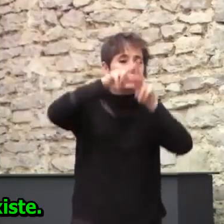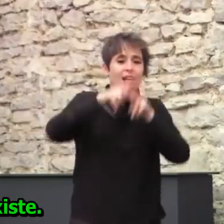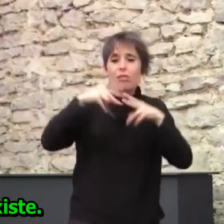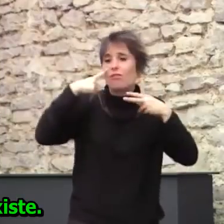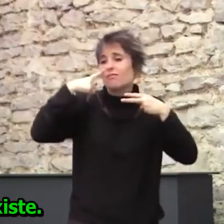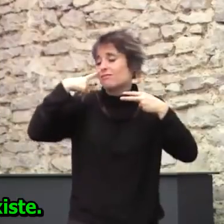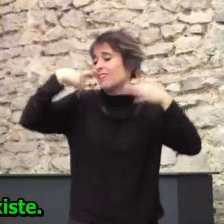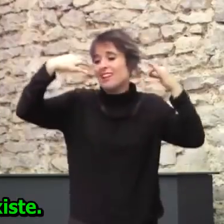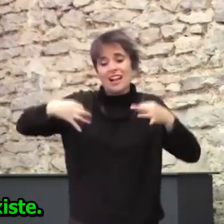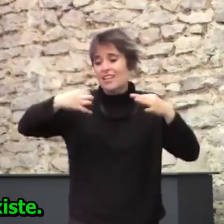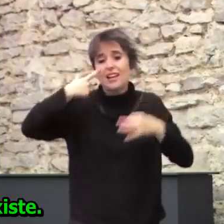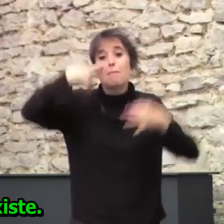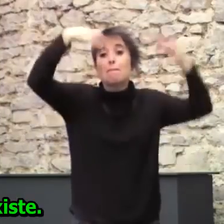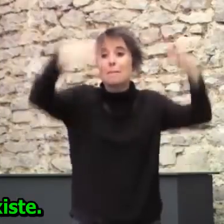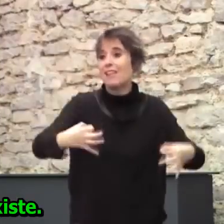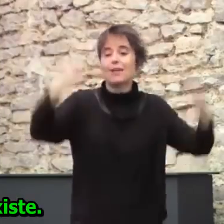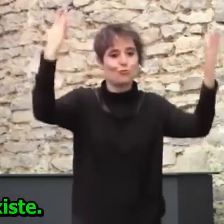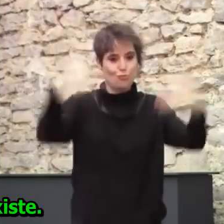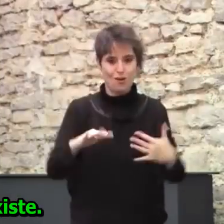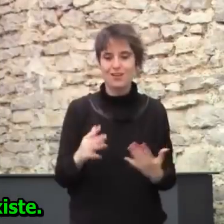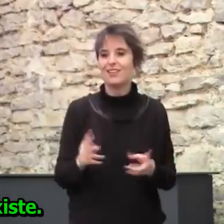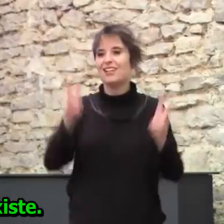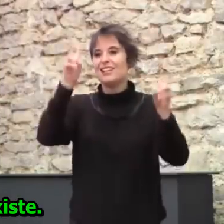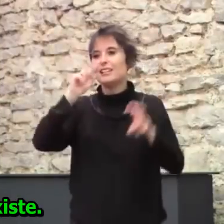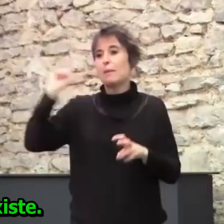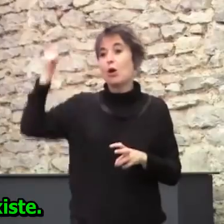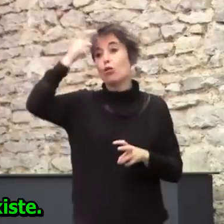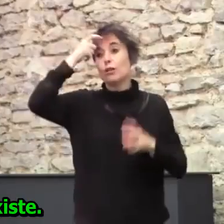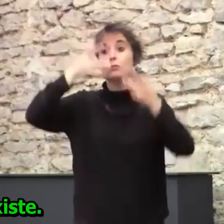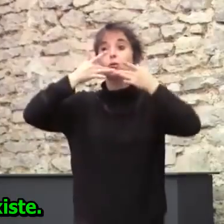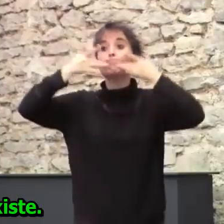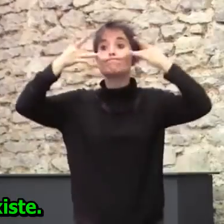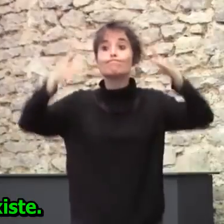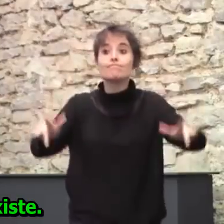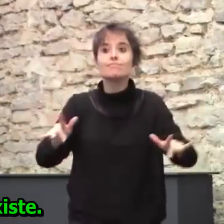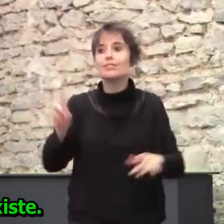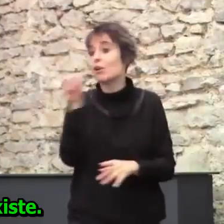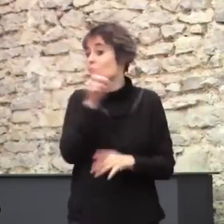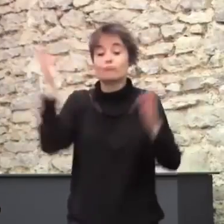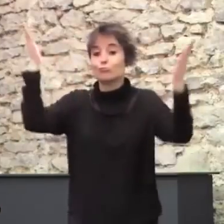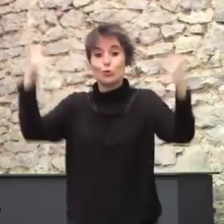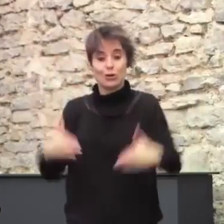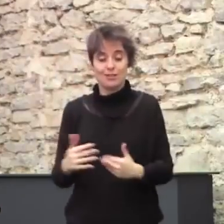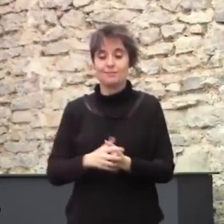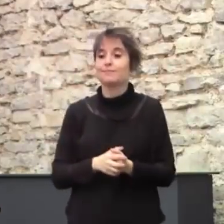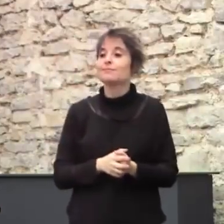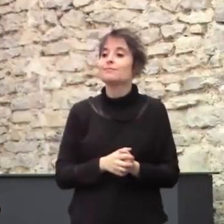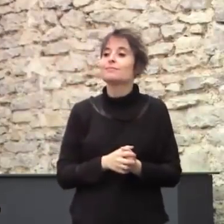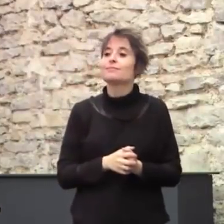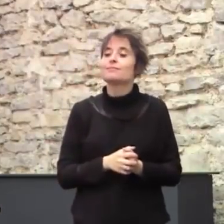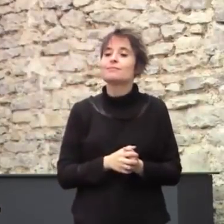hay ninguna verdad y que el concepto de objetividad, pues, no existe. Es decir,